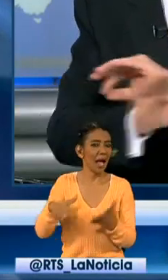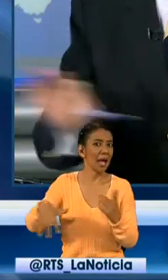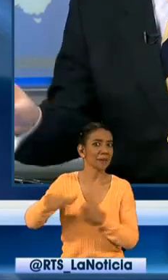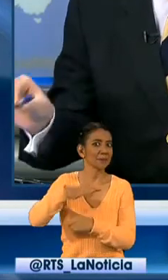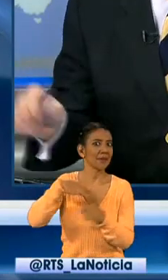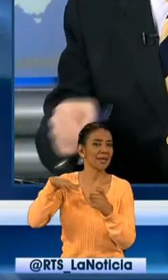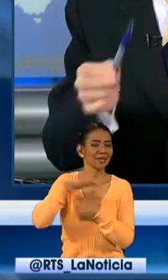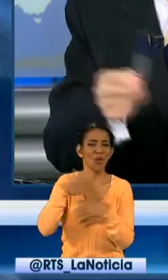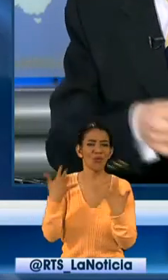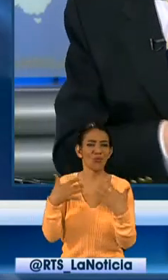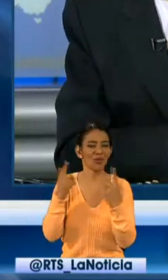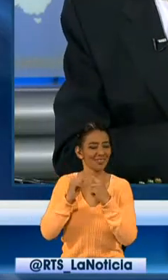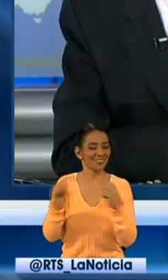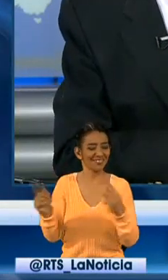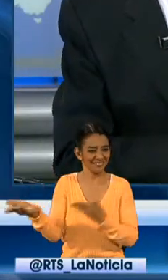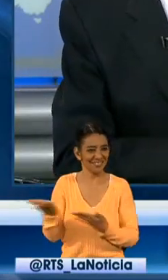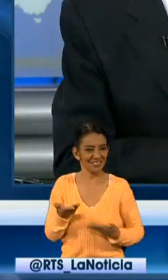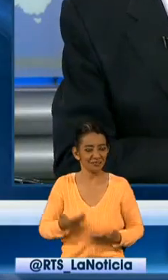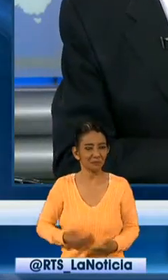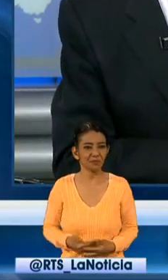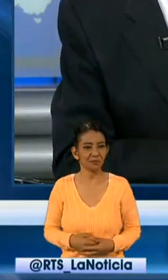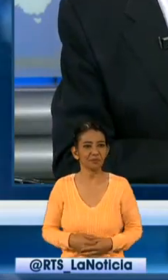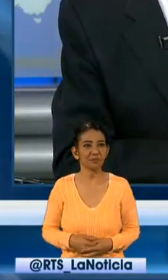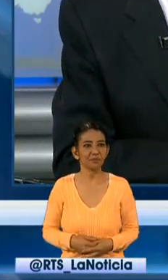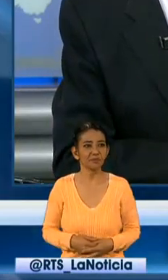es otra cosa. Adelante contigo.